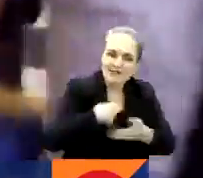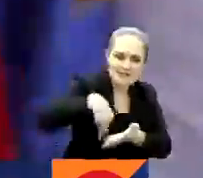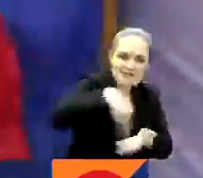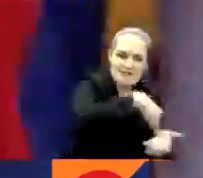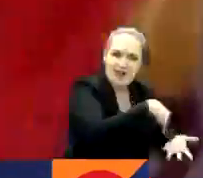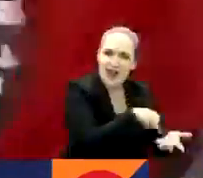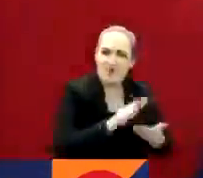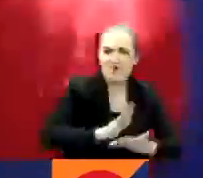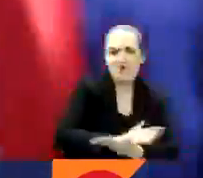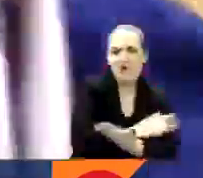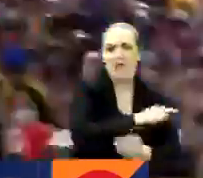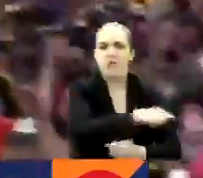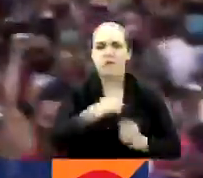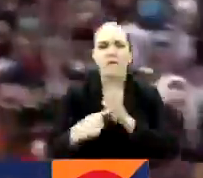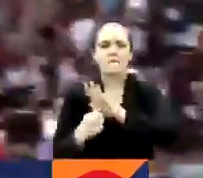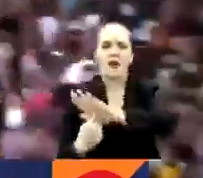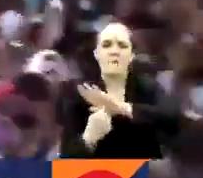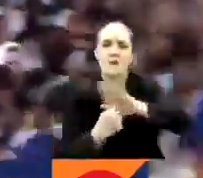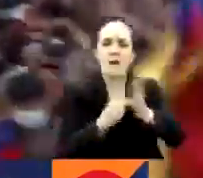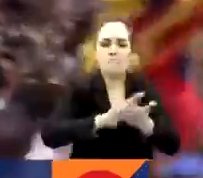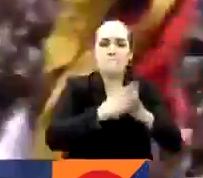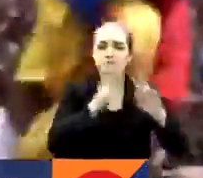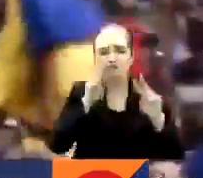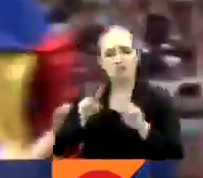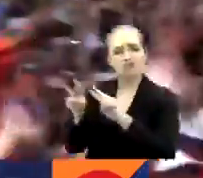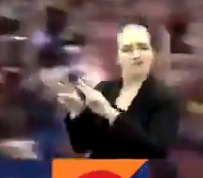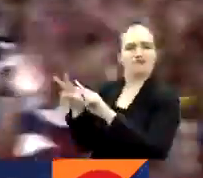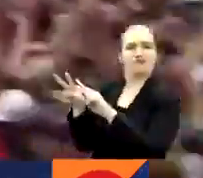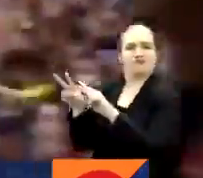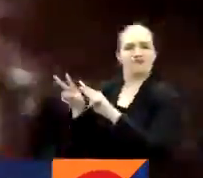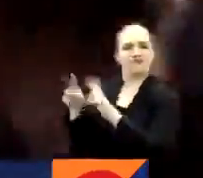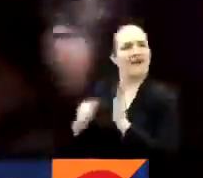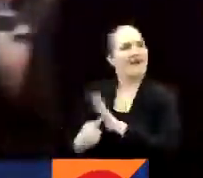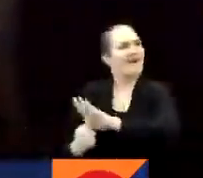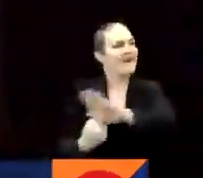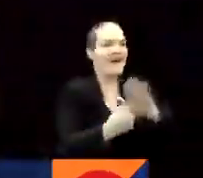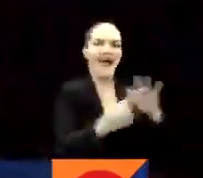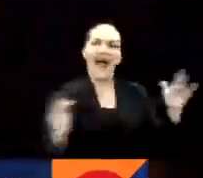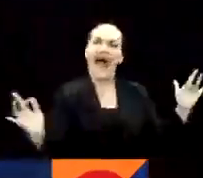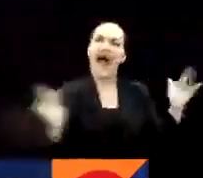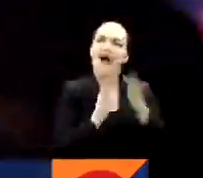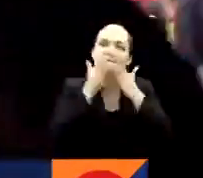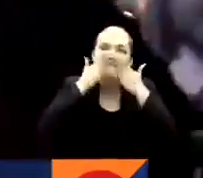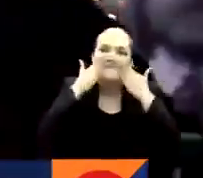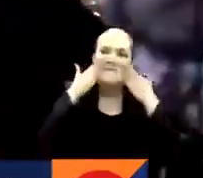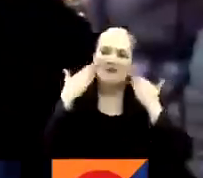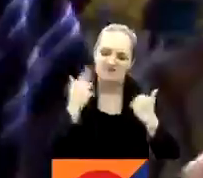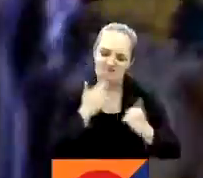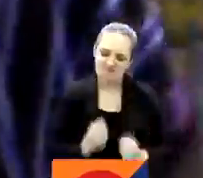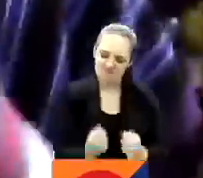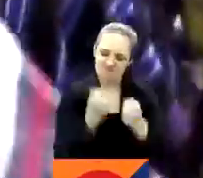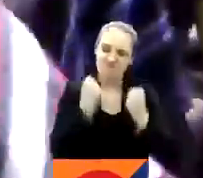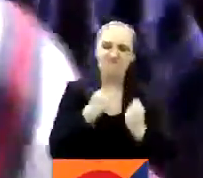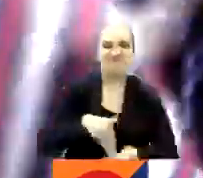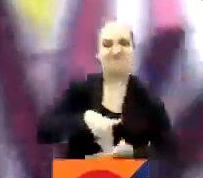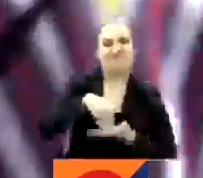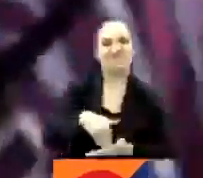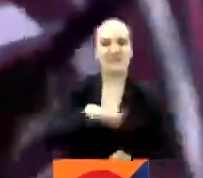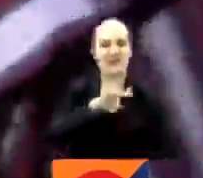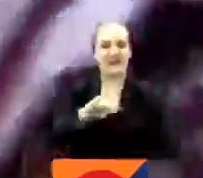pilares fundamentales de la manifestación pacífica que mostró el espíritu, la cara amable, solidaria y resistente de los caleños.